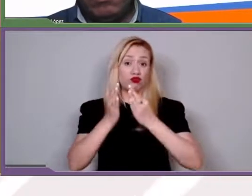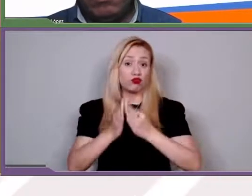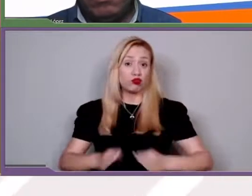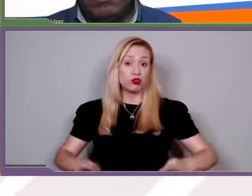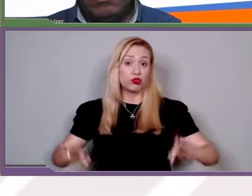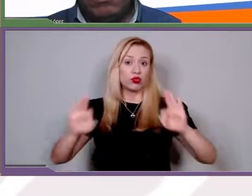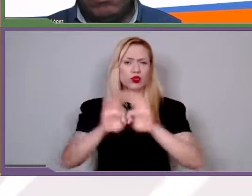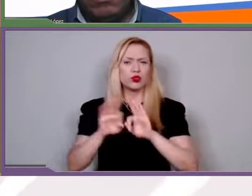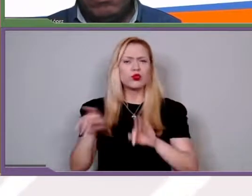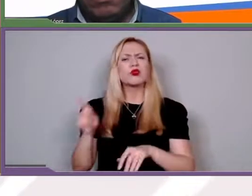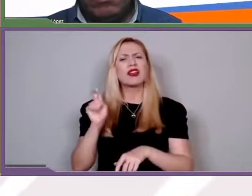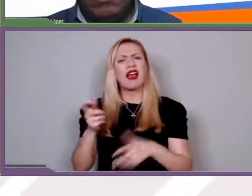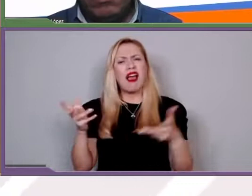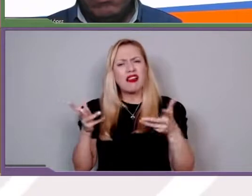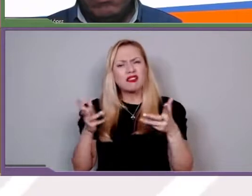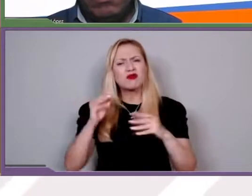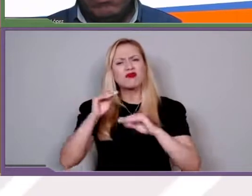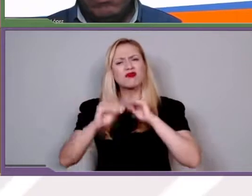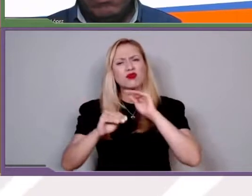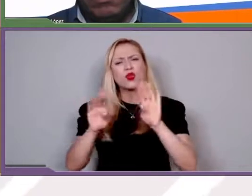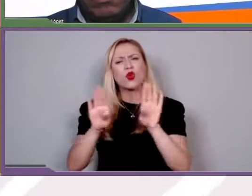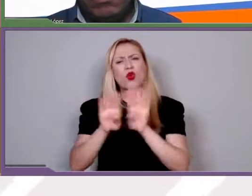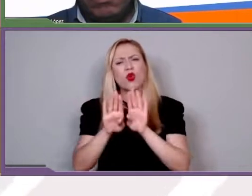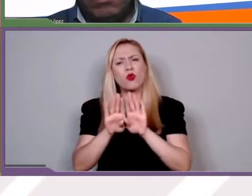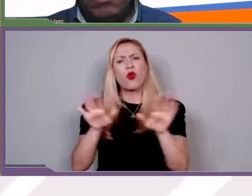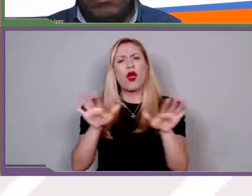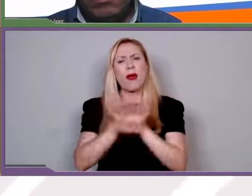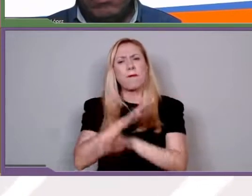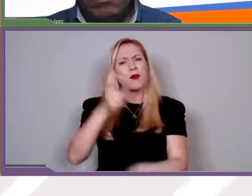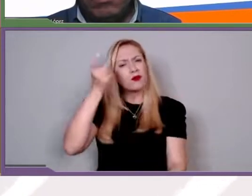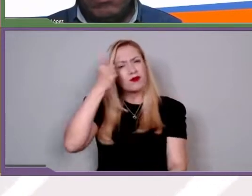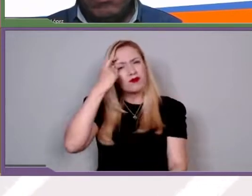estado implementando y cómo podríamos generar un cambio cultural?